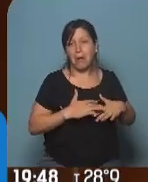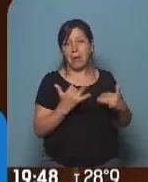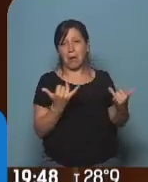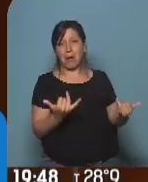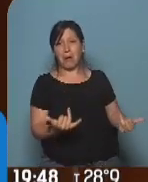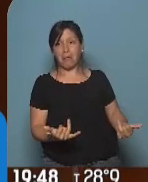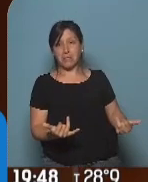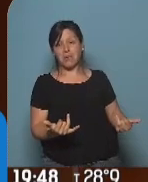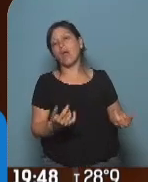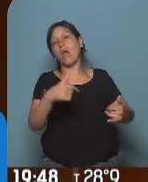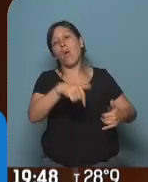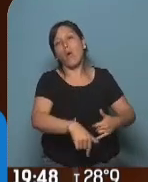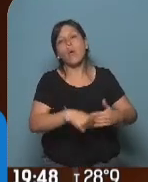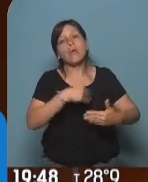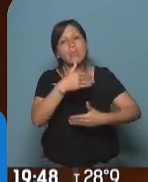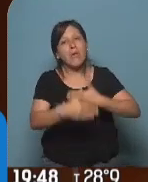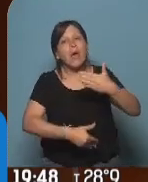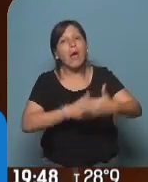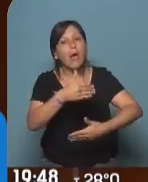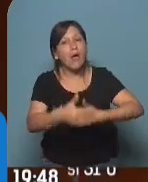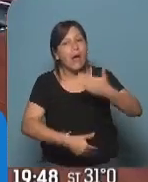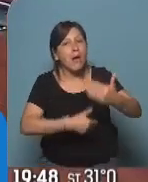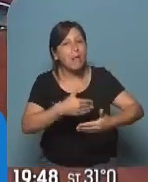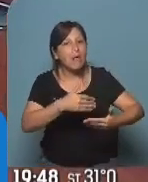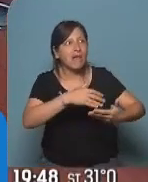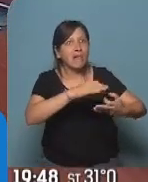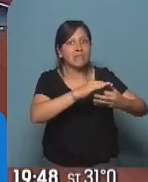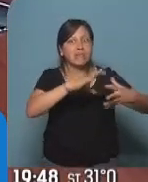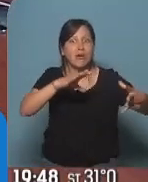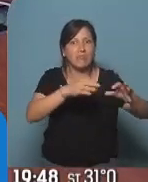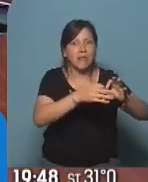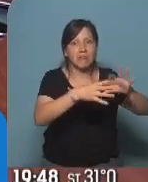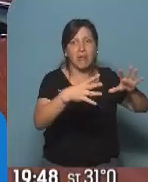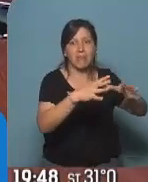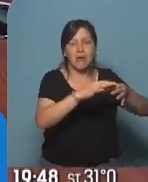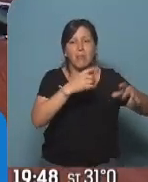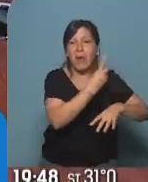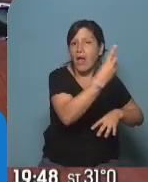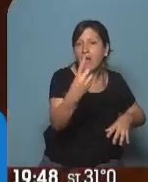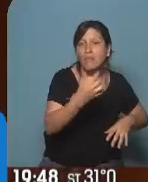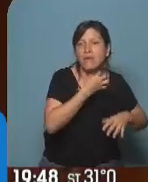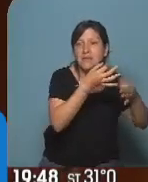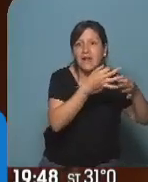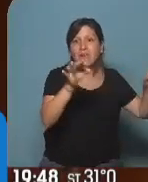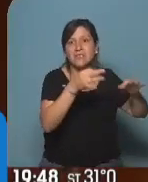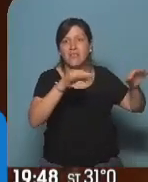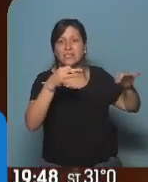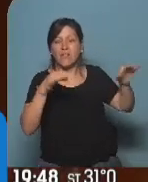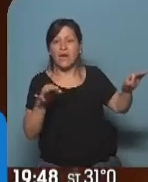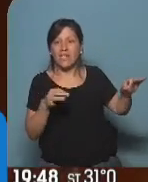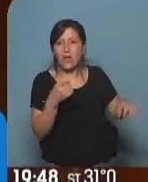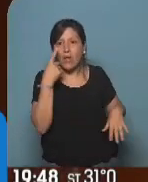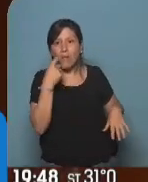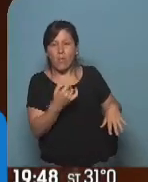saqueo de la argentina hoy lo que empieza a ver es un desbarajuste total un sálvese quien pueda y en eso pueden aparecer operaciones aisladas